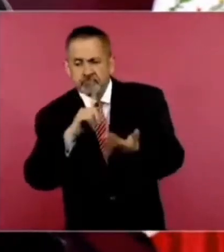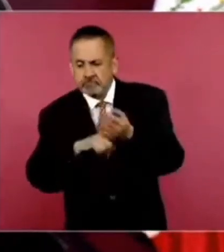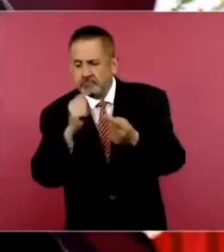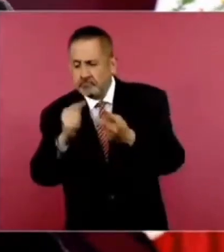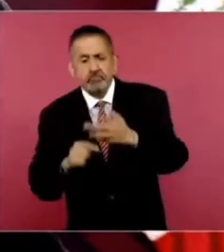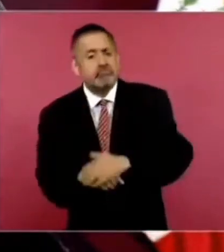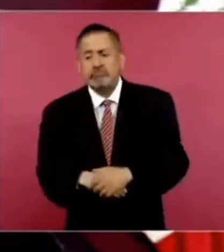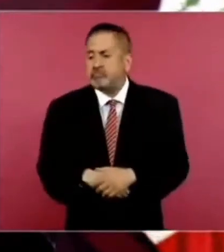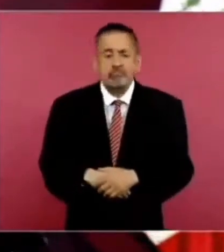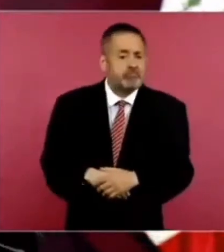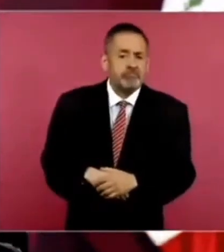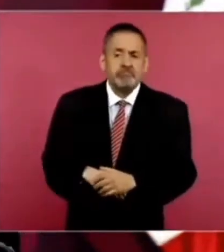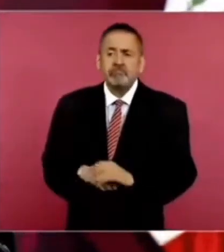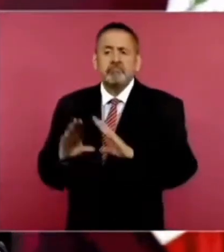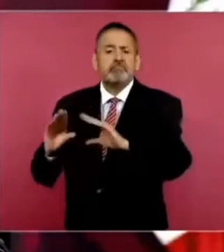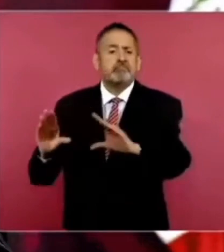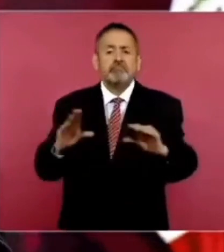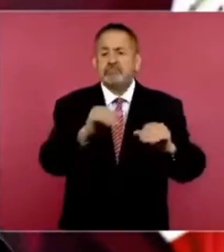No había análisis